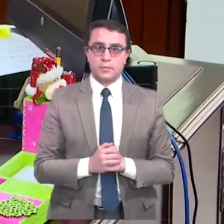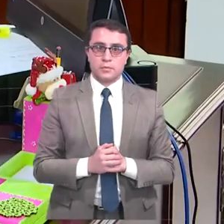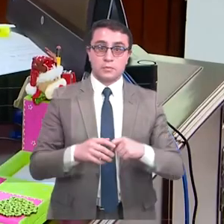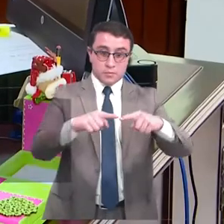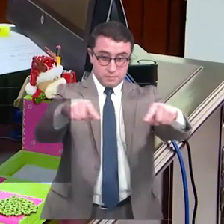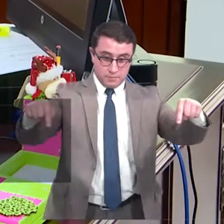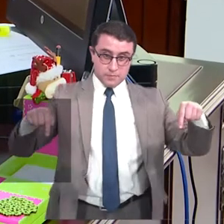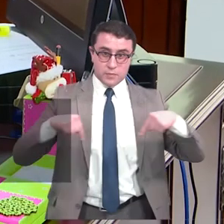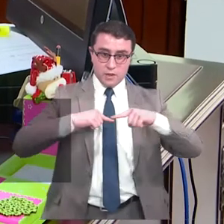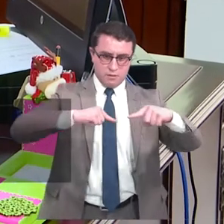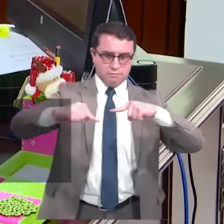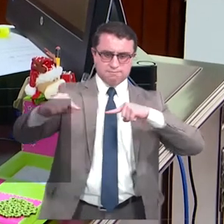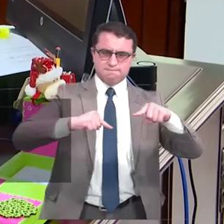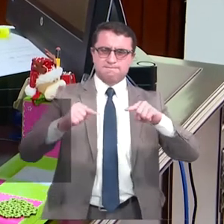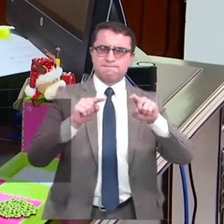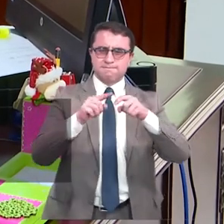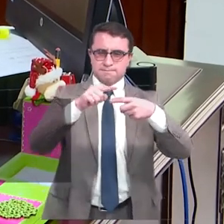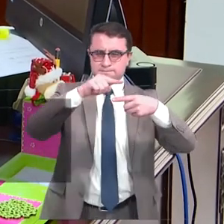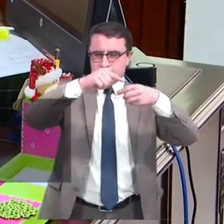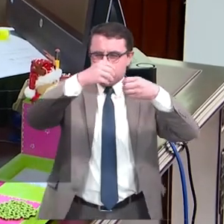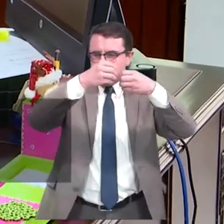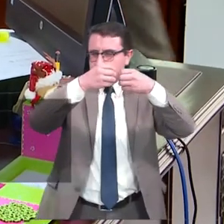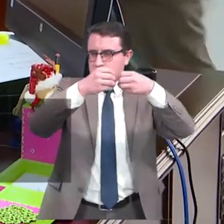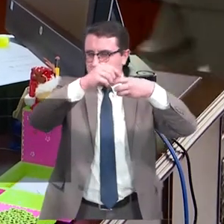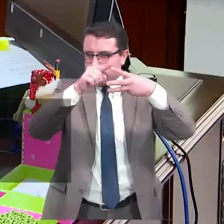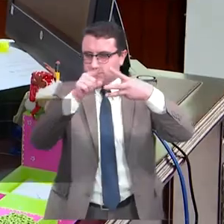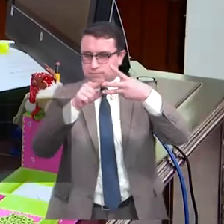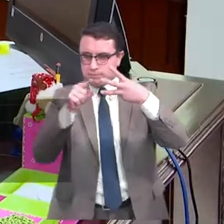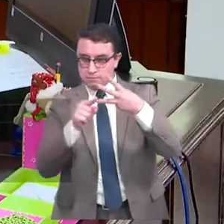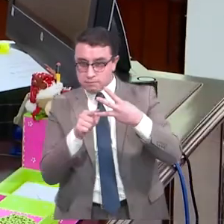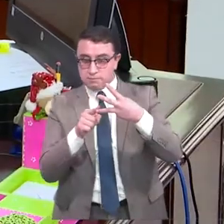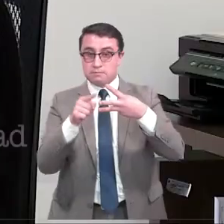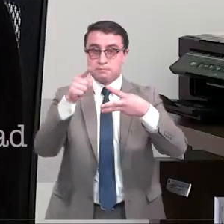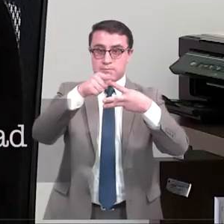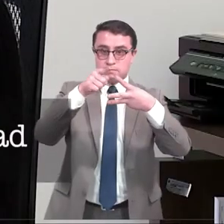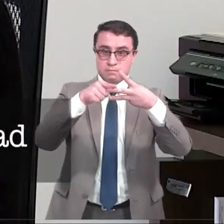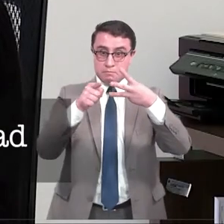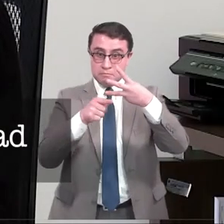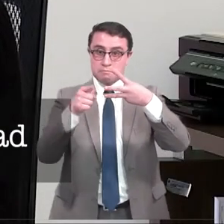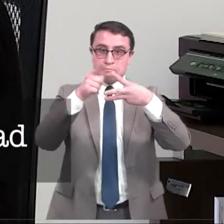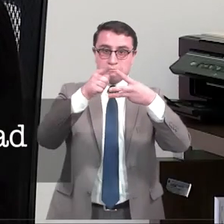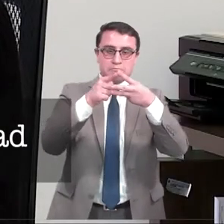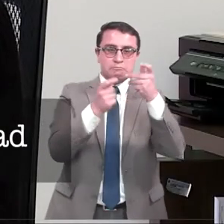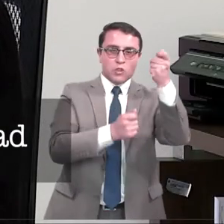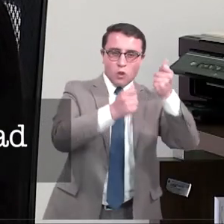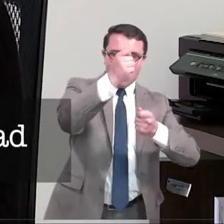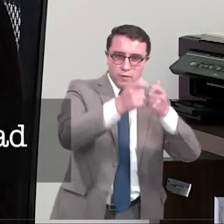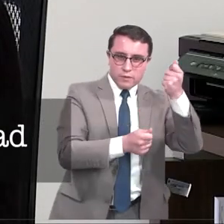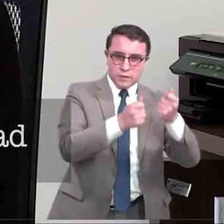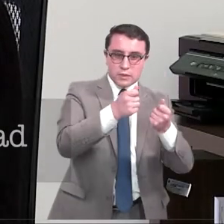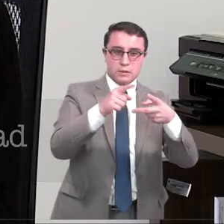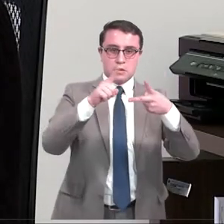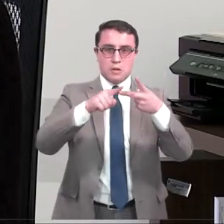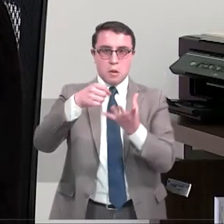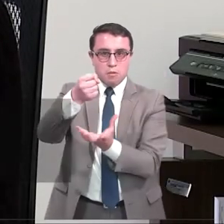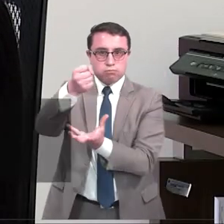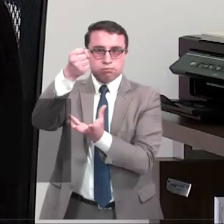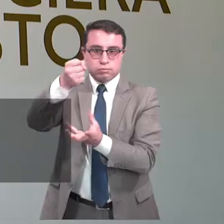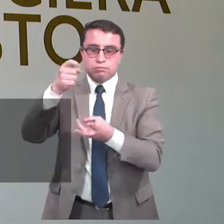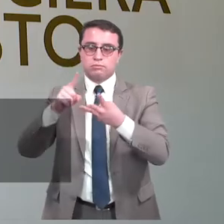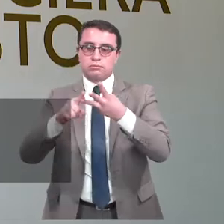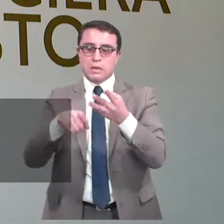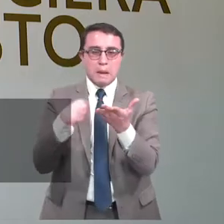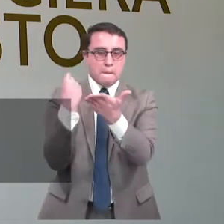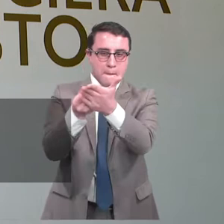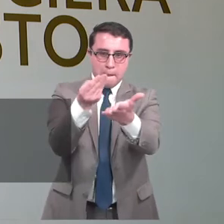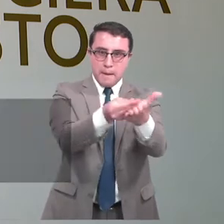misma. La División Financiera está dividida en 3 secciones, la sección de Contabilidad, de